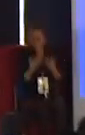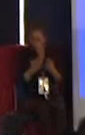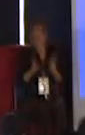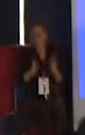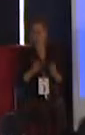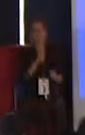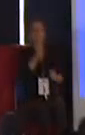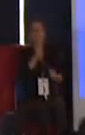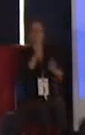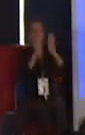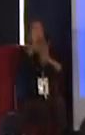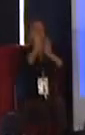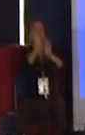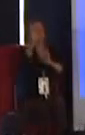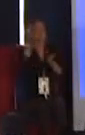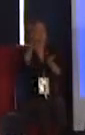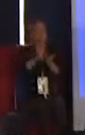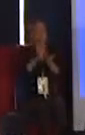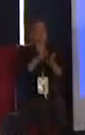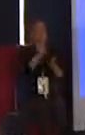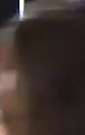¿Listo? Entonces, ¿quién quiere pasar?